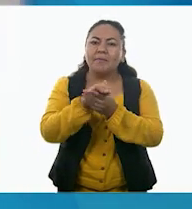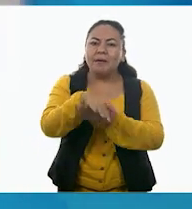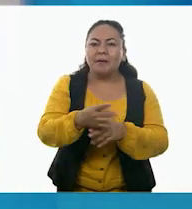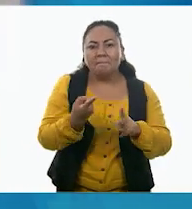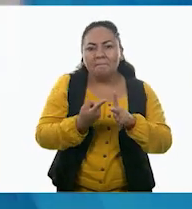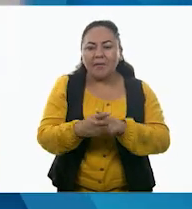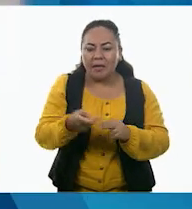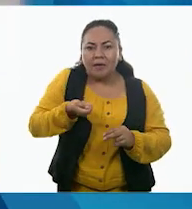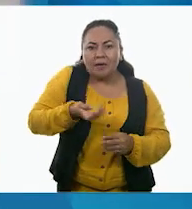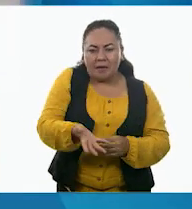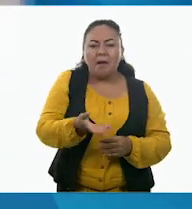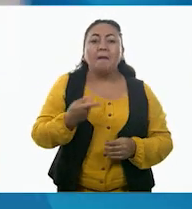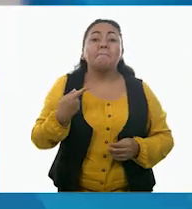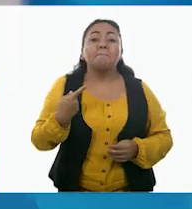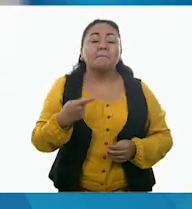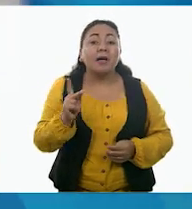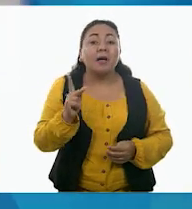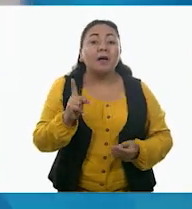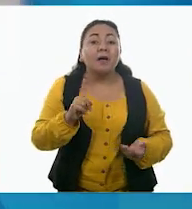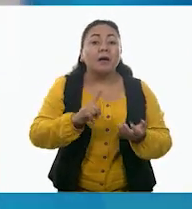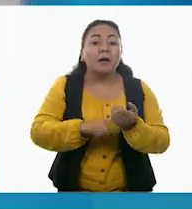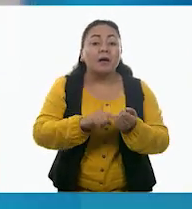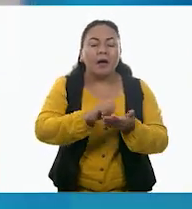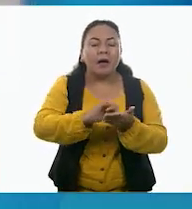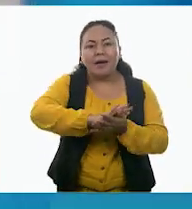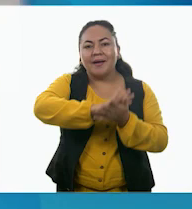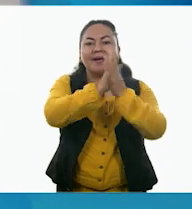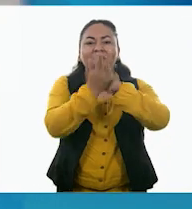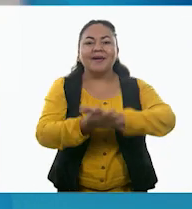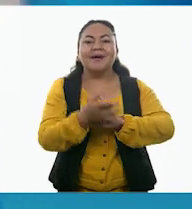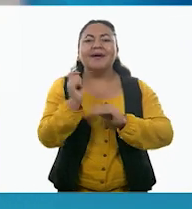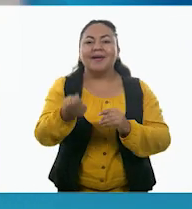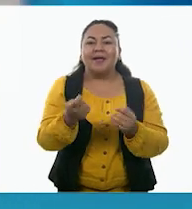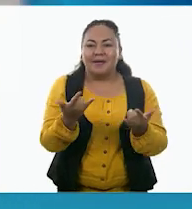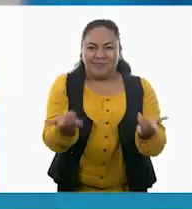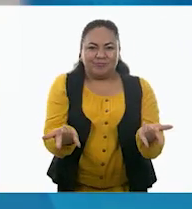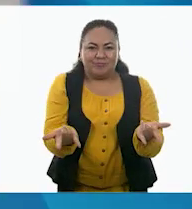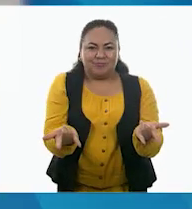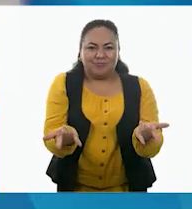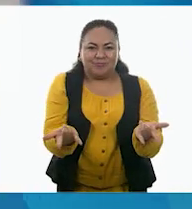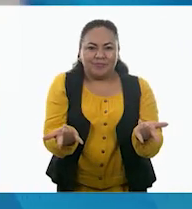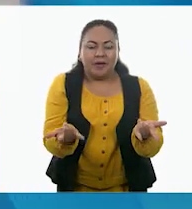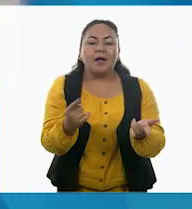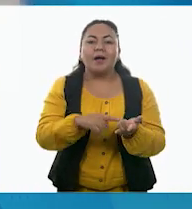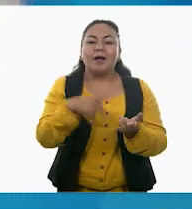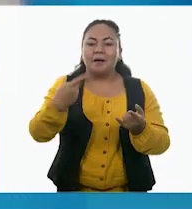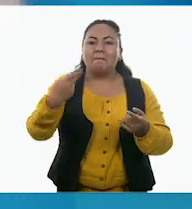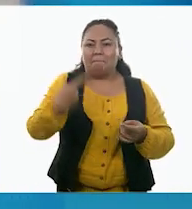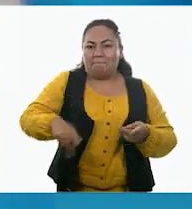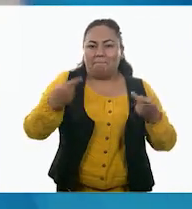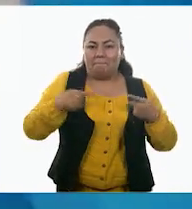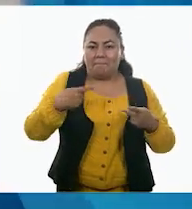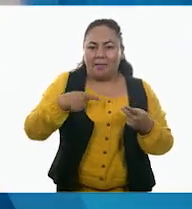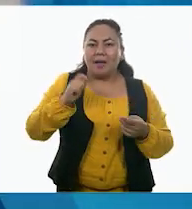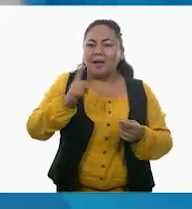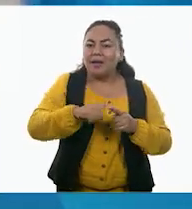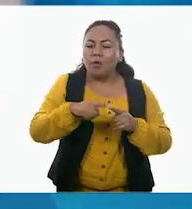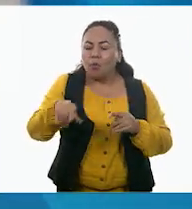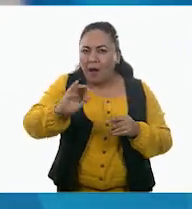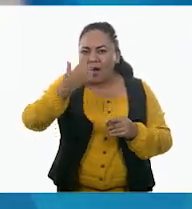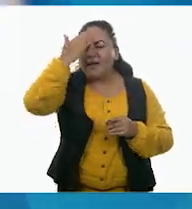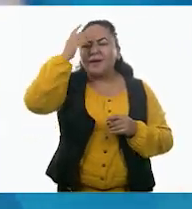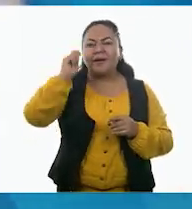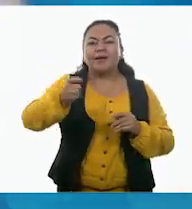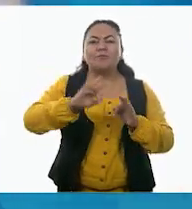al Hombre Araña, pero es un personaje gringo, entonces, ¿por qué no un personaje mexicano o que conozca el país o